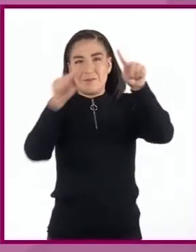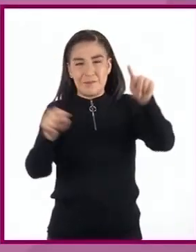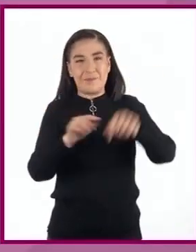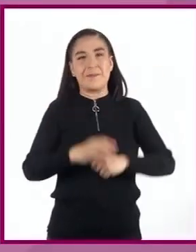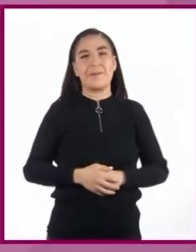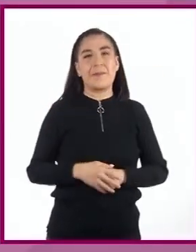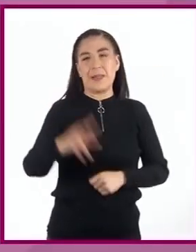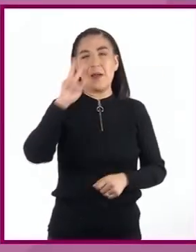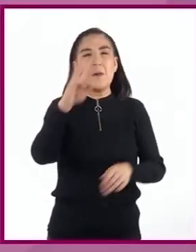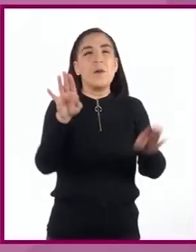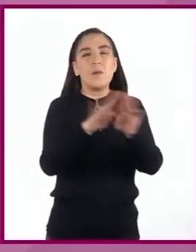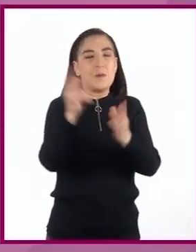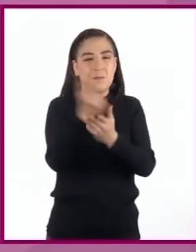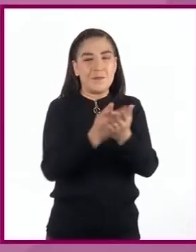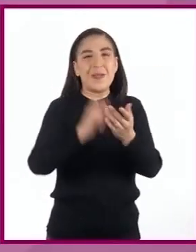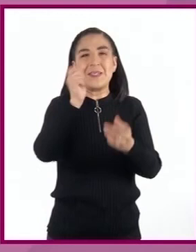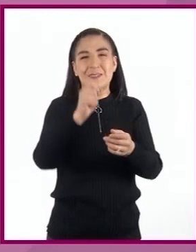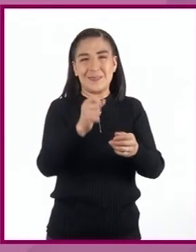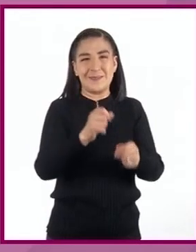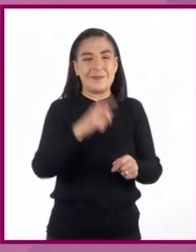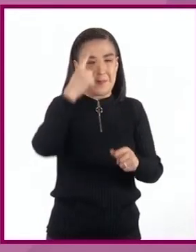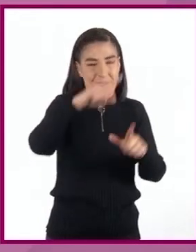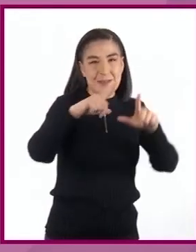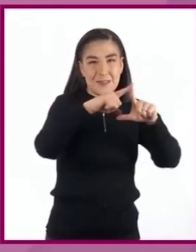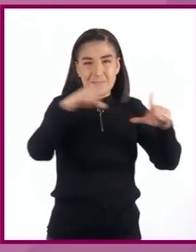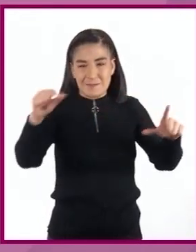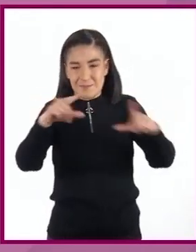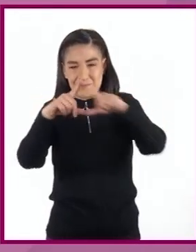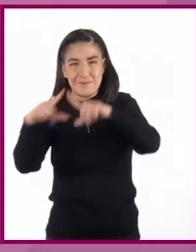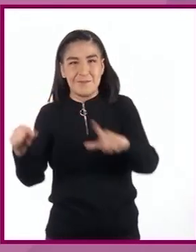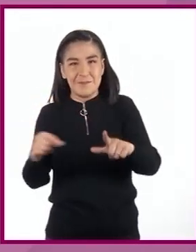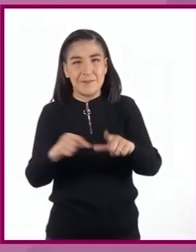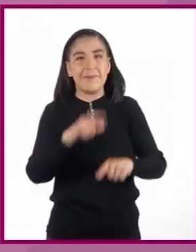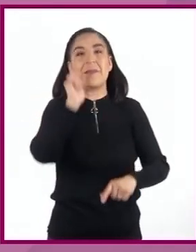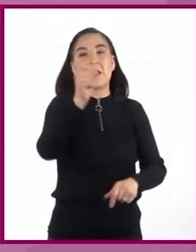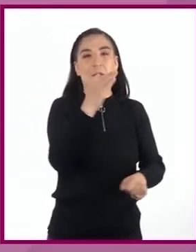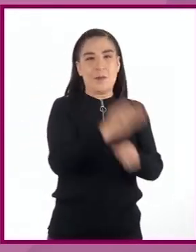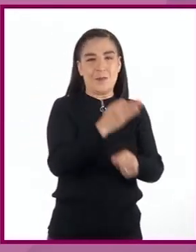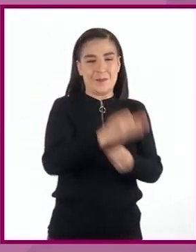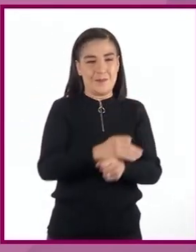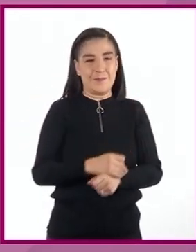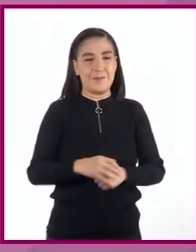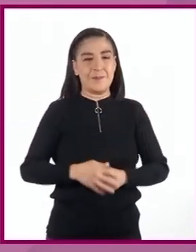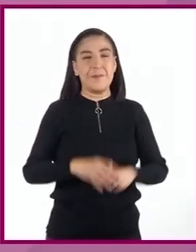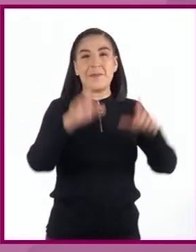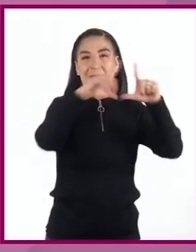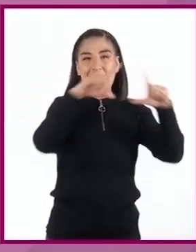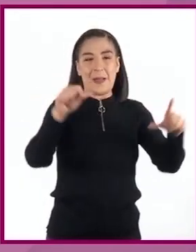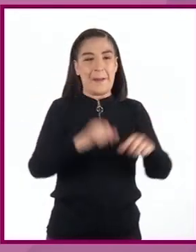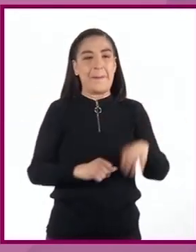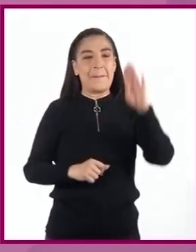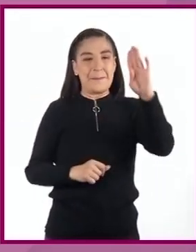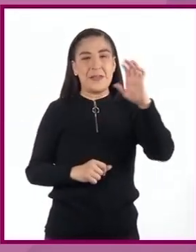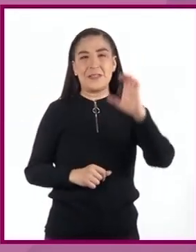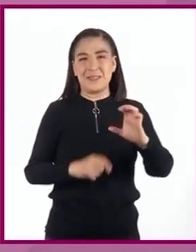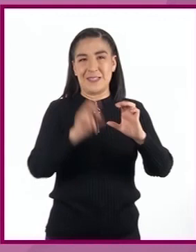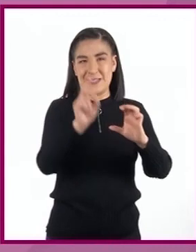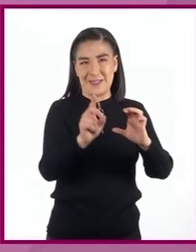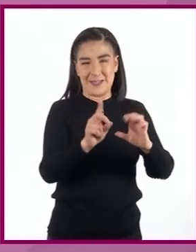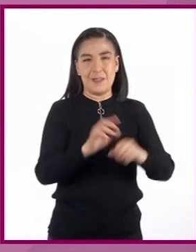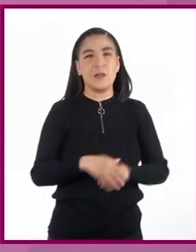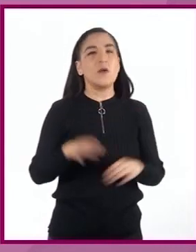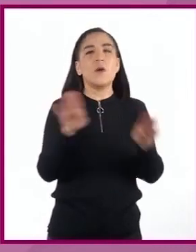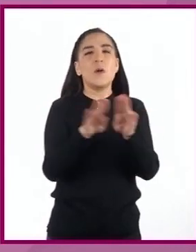geometría construimos una pareja de triángulos. El triángulo BCD se construyó con las